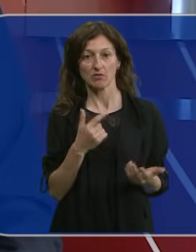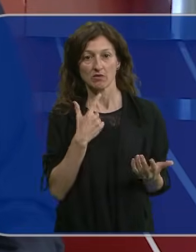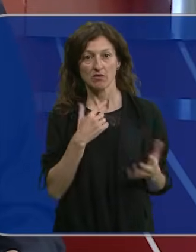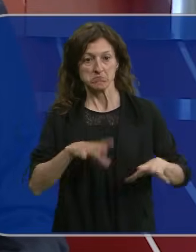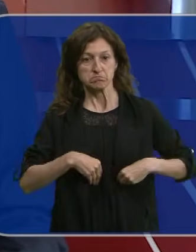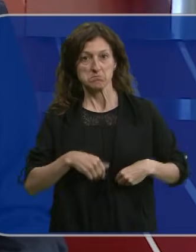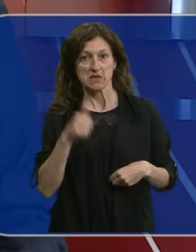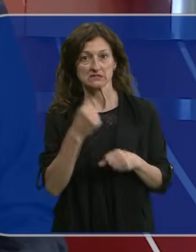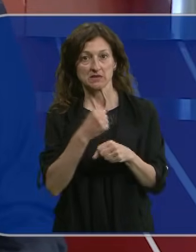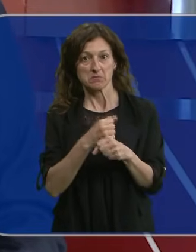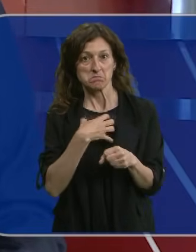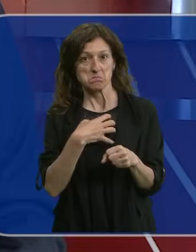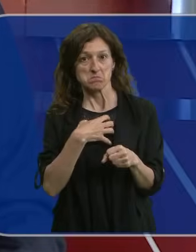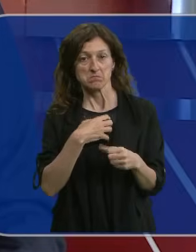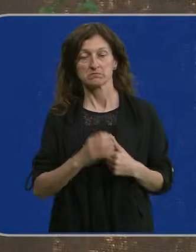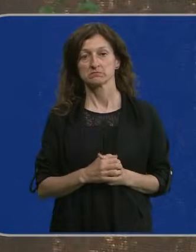pueden asumir más carga de trabajo.